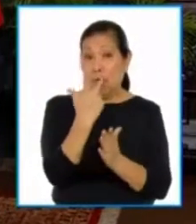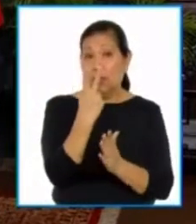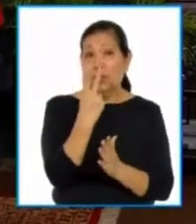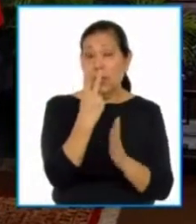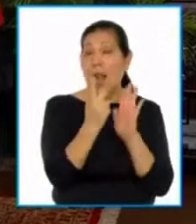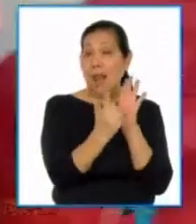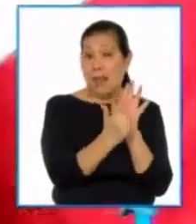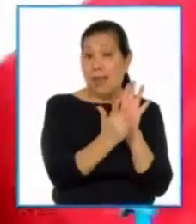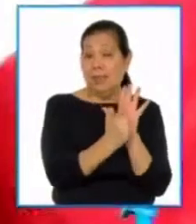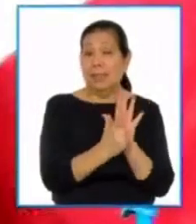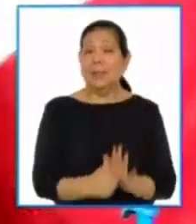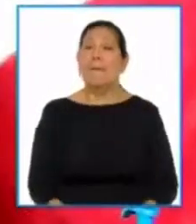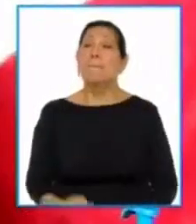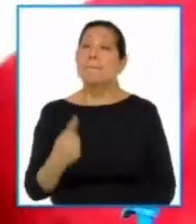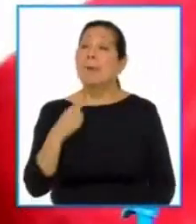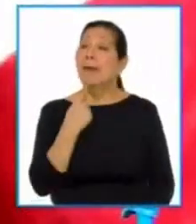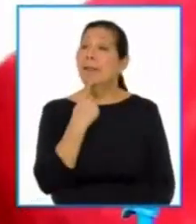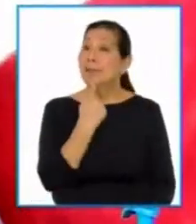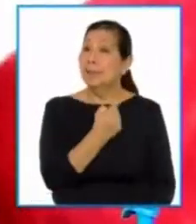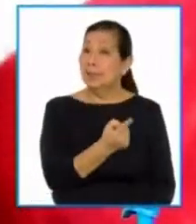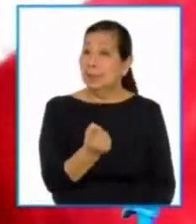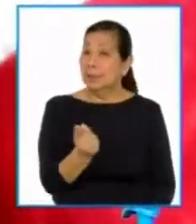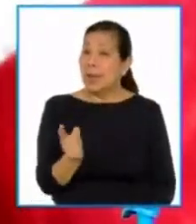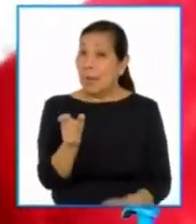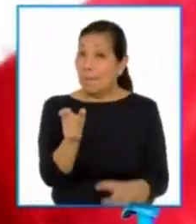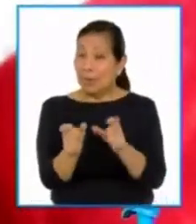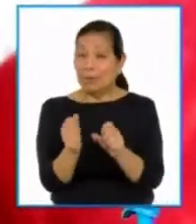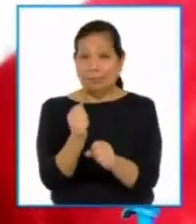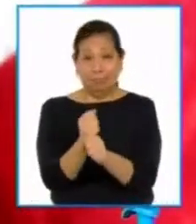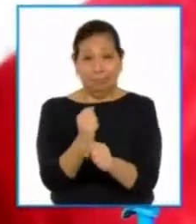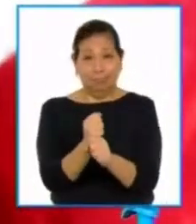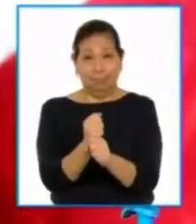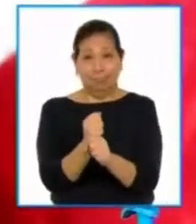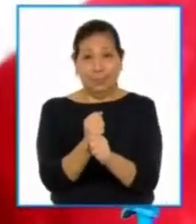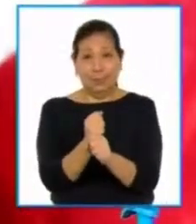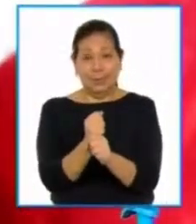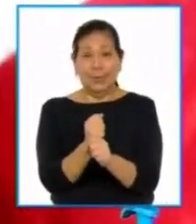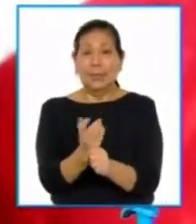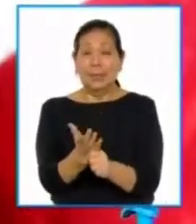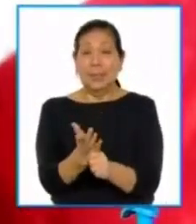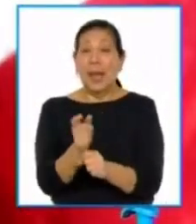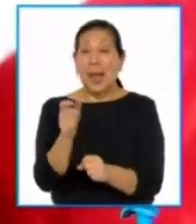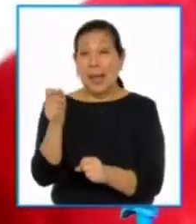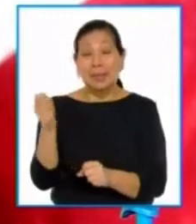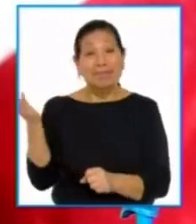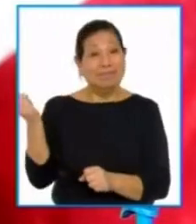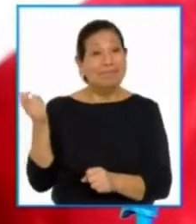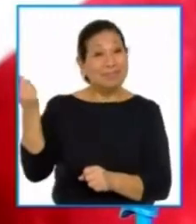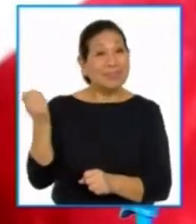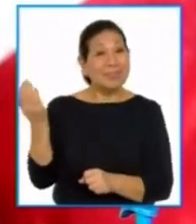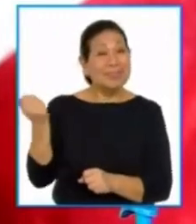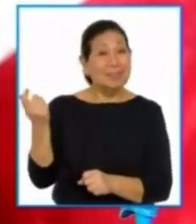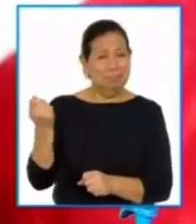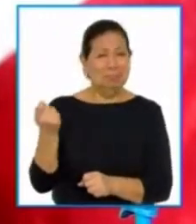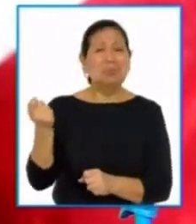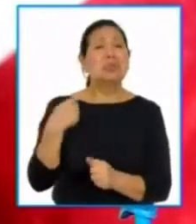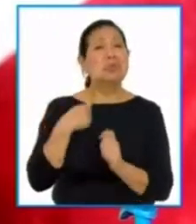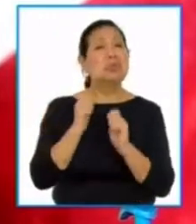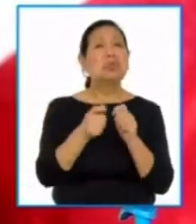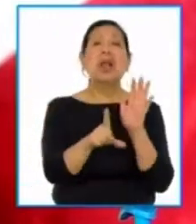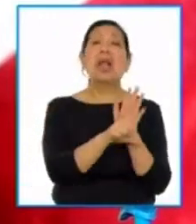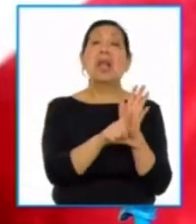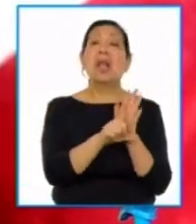leyes para decirle a los trabajadores y a los pensionistas: estoy dando una